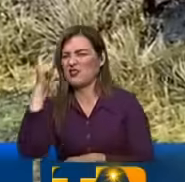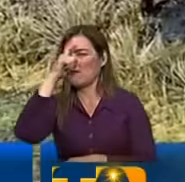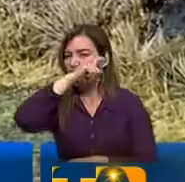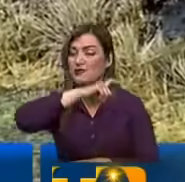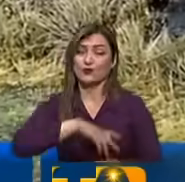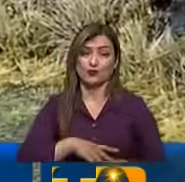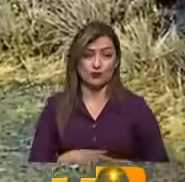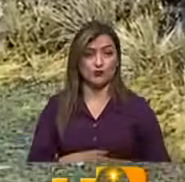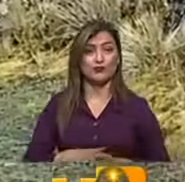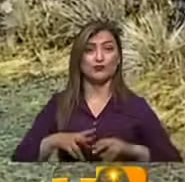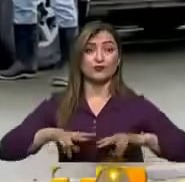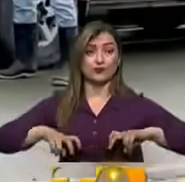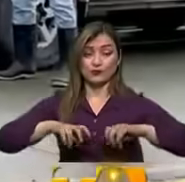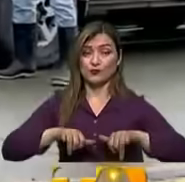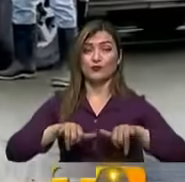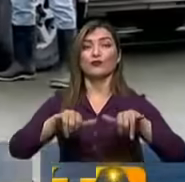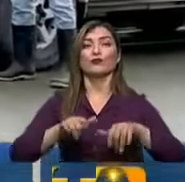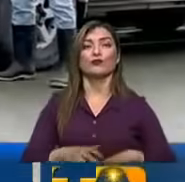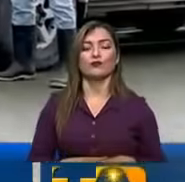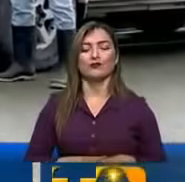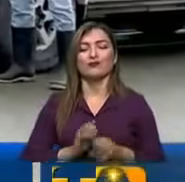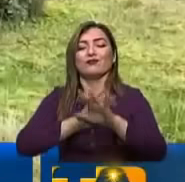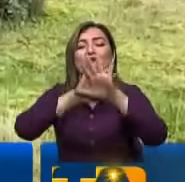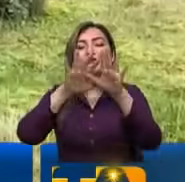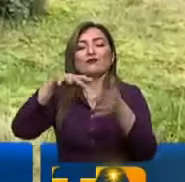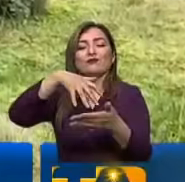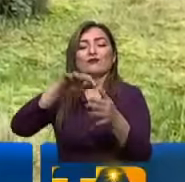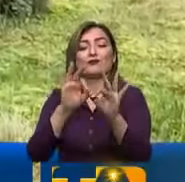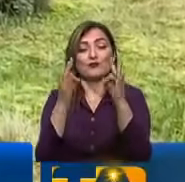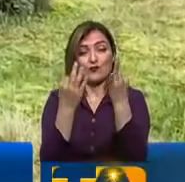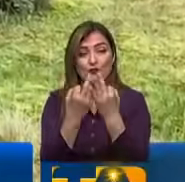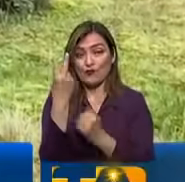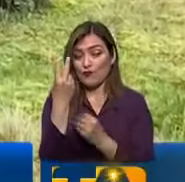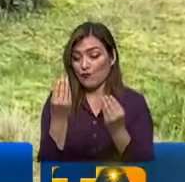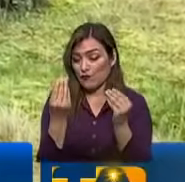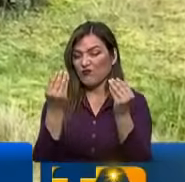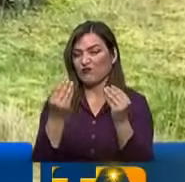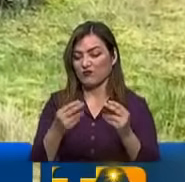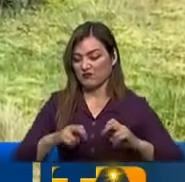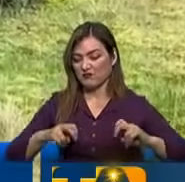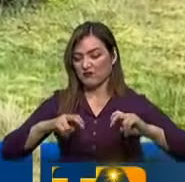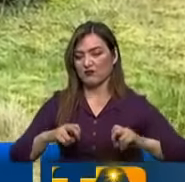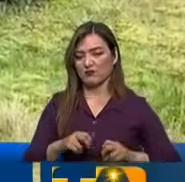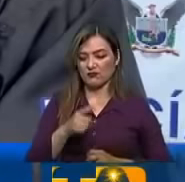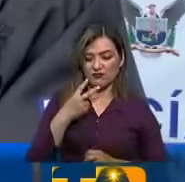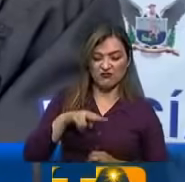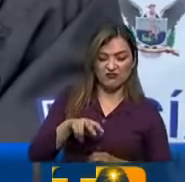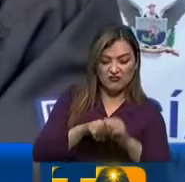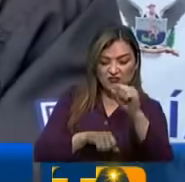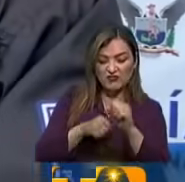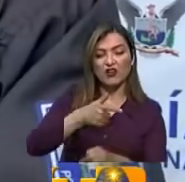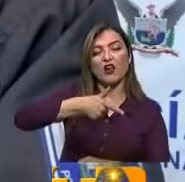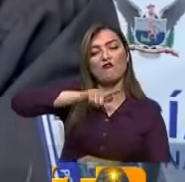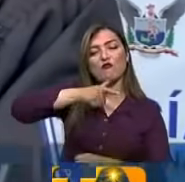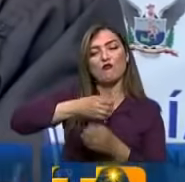En todo caso, las investigaciones continúan para esclarecer cualquier duda a los familiares de los dos jóvenes. Hay una botella de licor que habían consumido